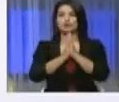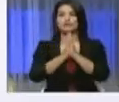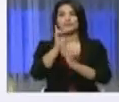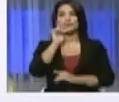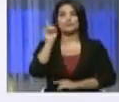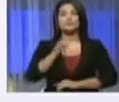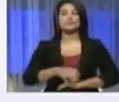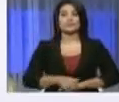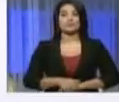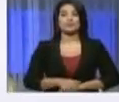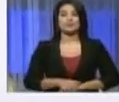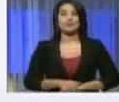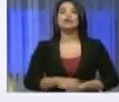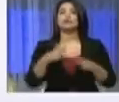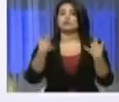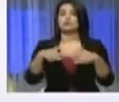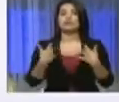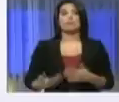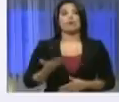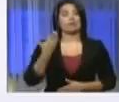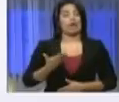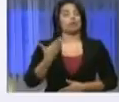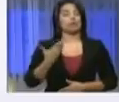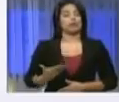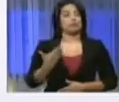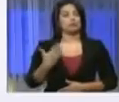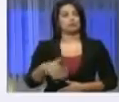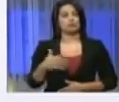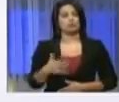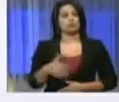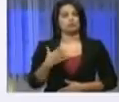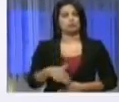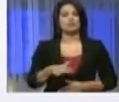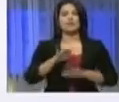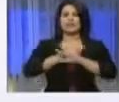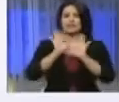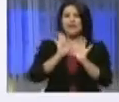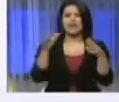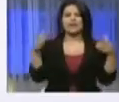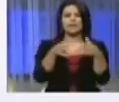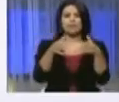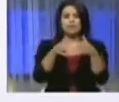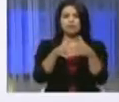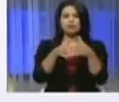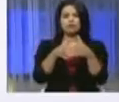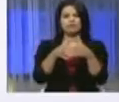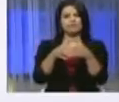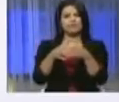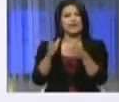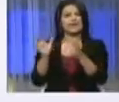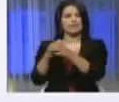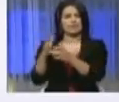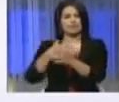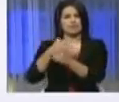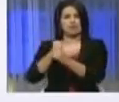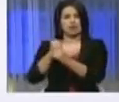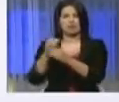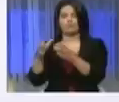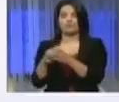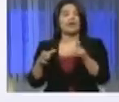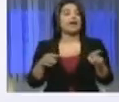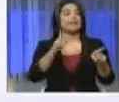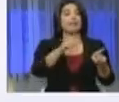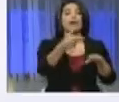tuvo mucha importancia porque ya nuestros equipos y los gobernadores